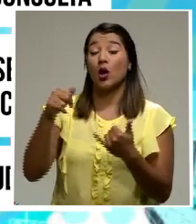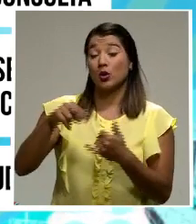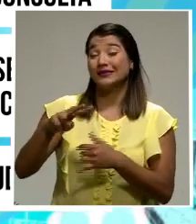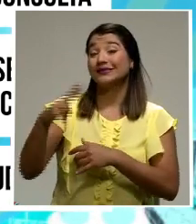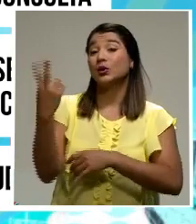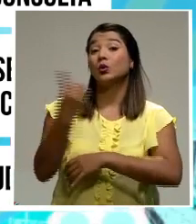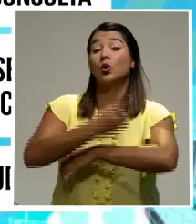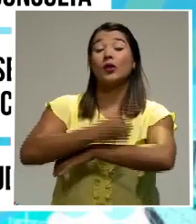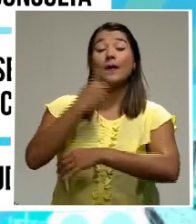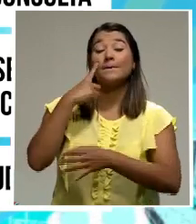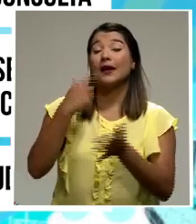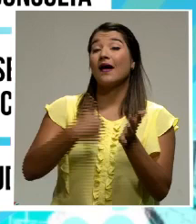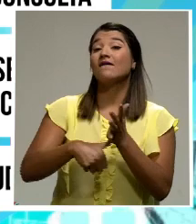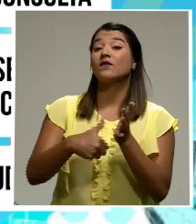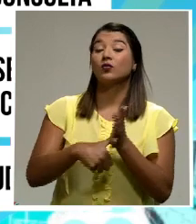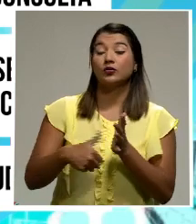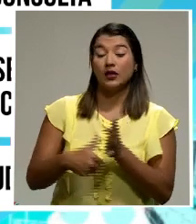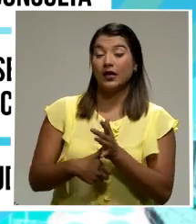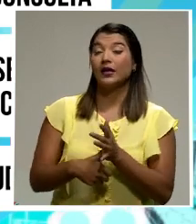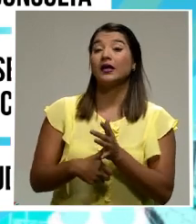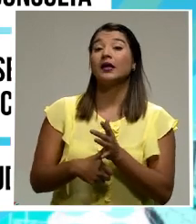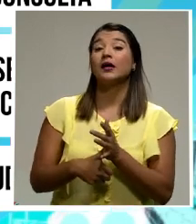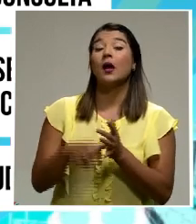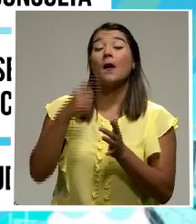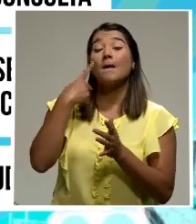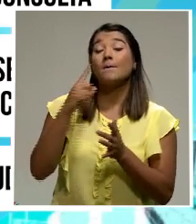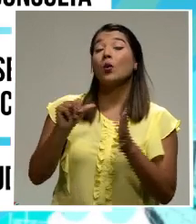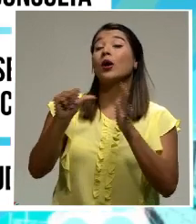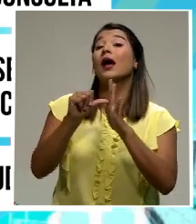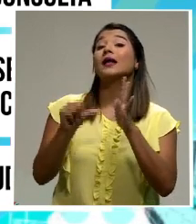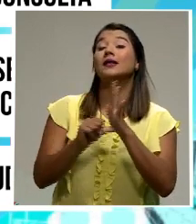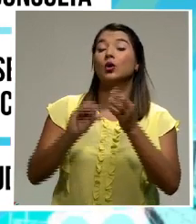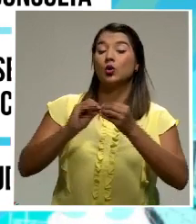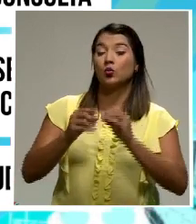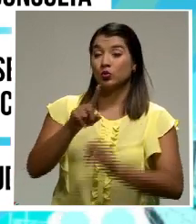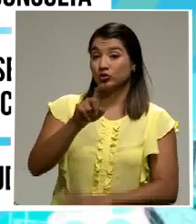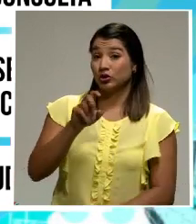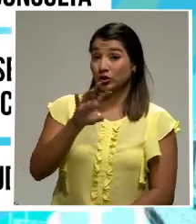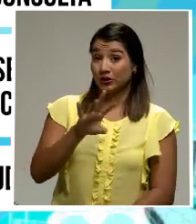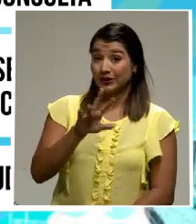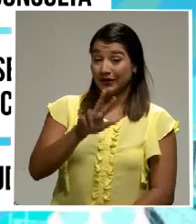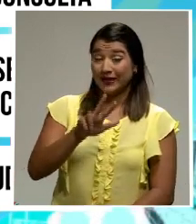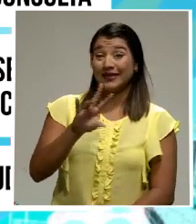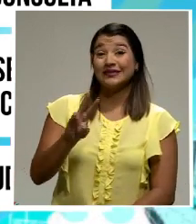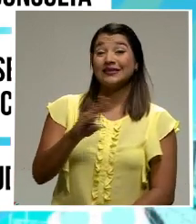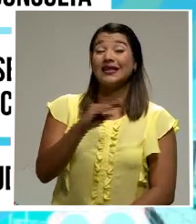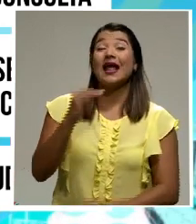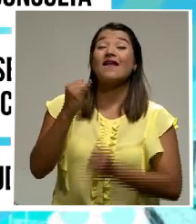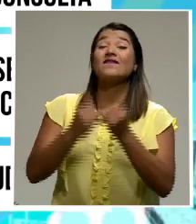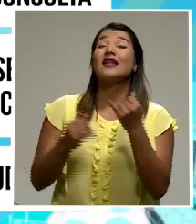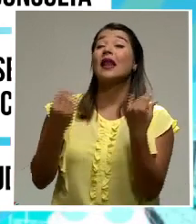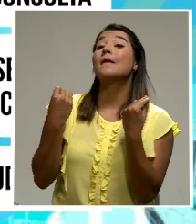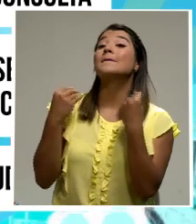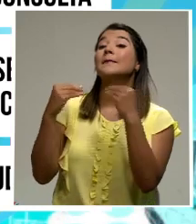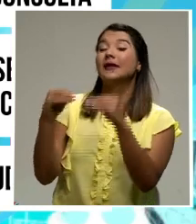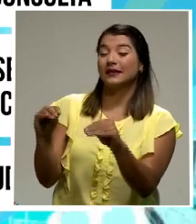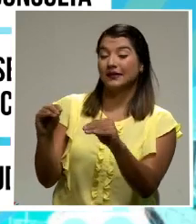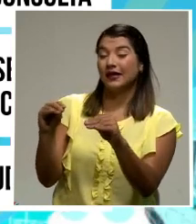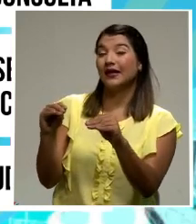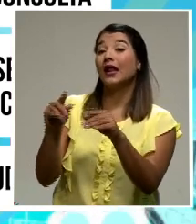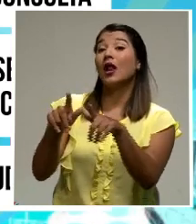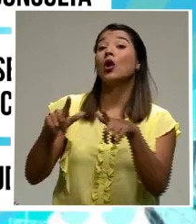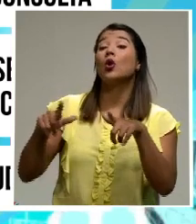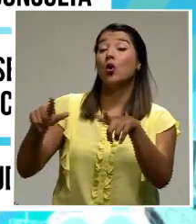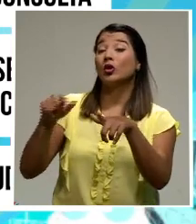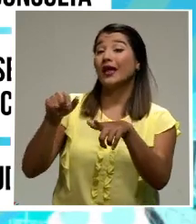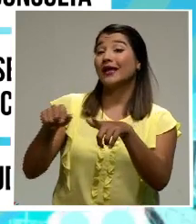votaciones de moción vía 137, y finalmente el rentas de capital, que está en asuntos